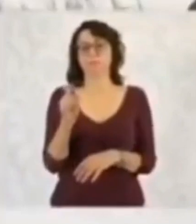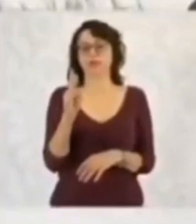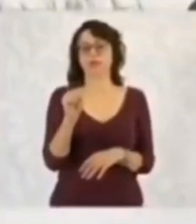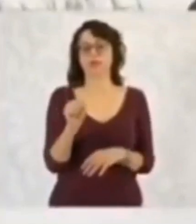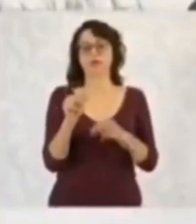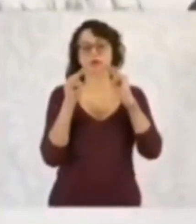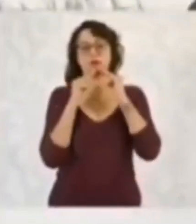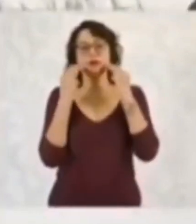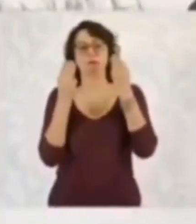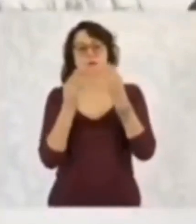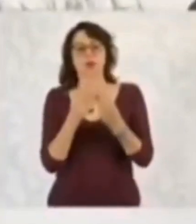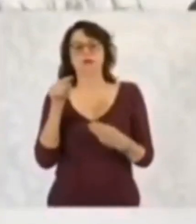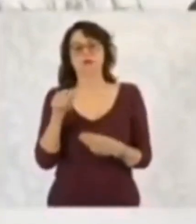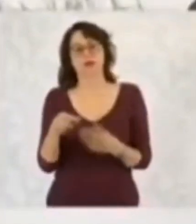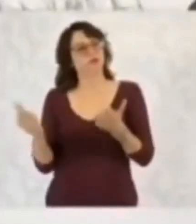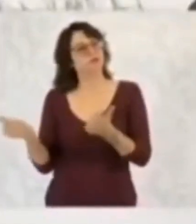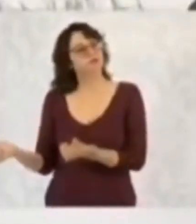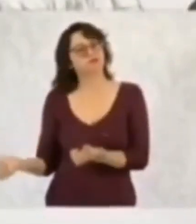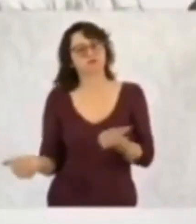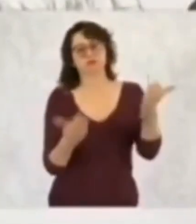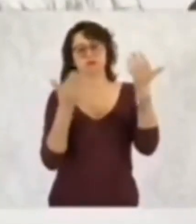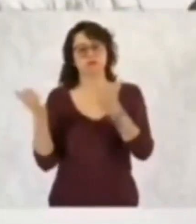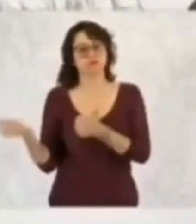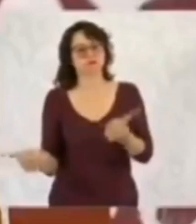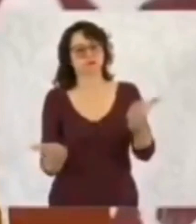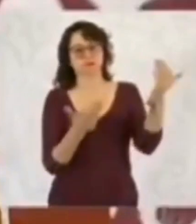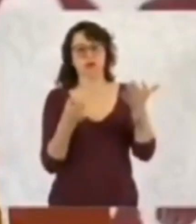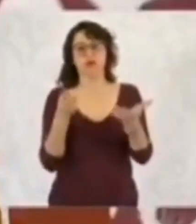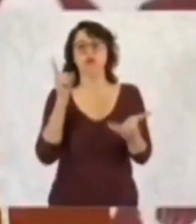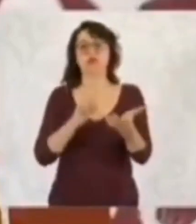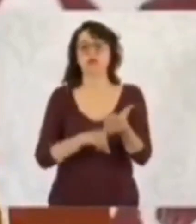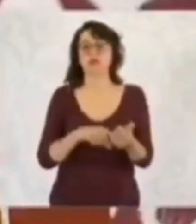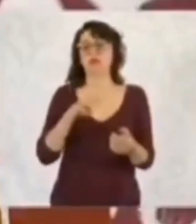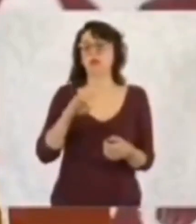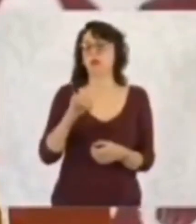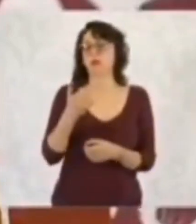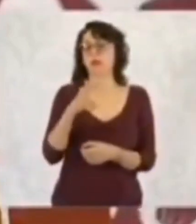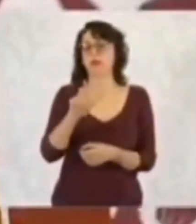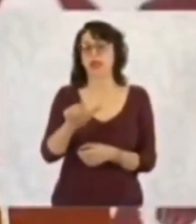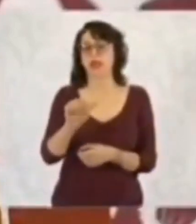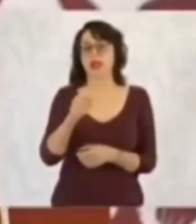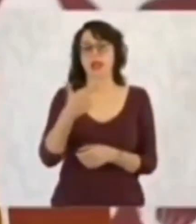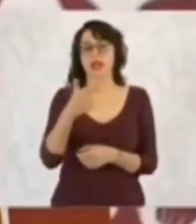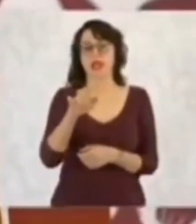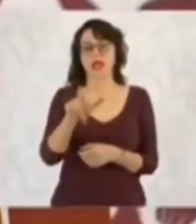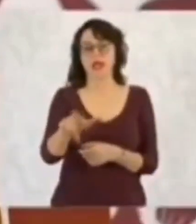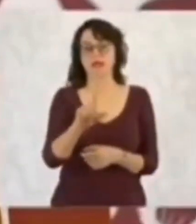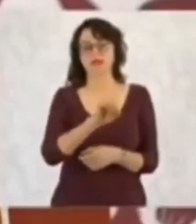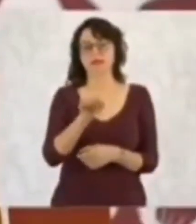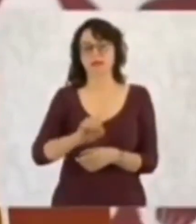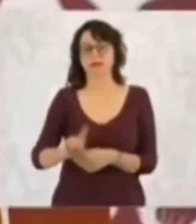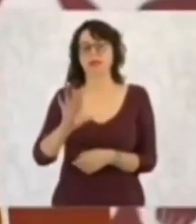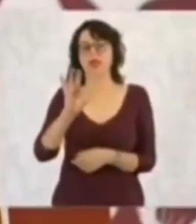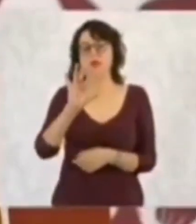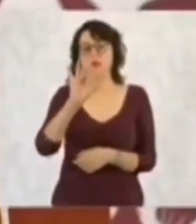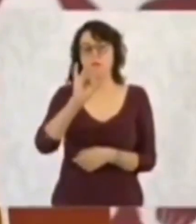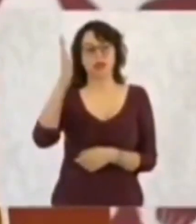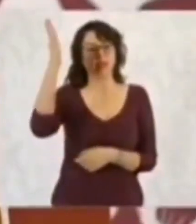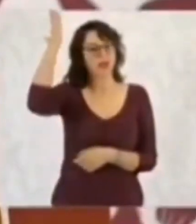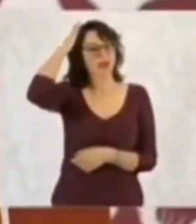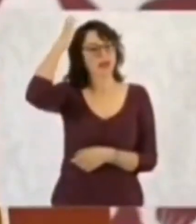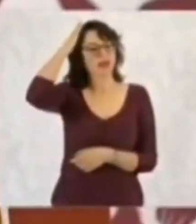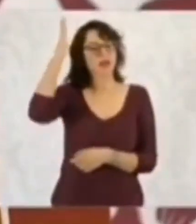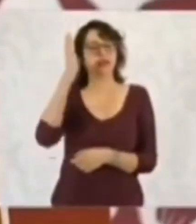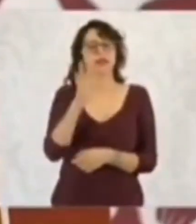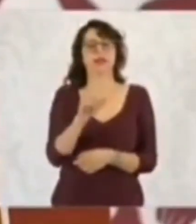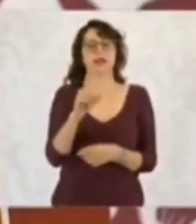personas con vínculos con organizaciones criminales. Entre ellas se encontraban Miguel Ángel N., alias Z40, líder de los Zetas y fundador